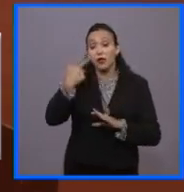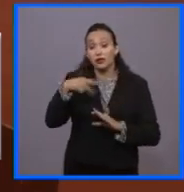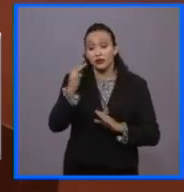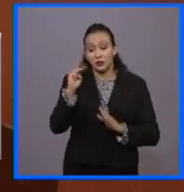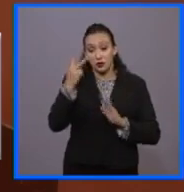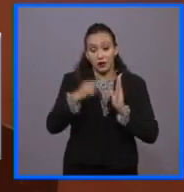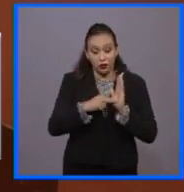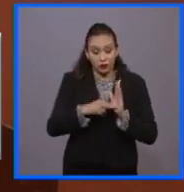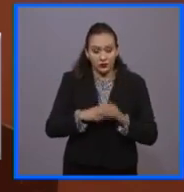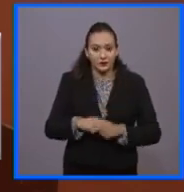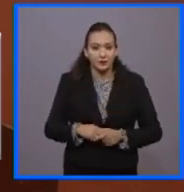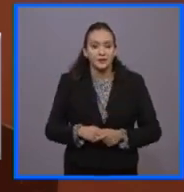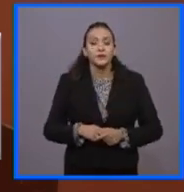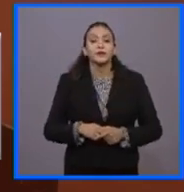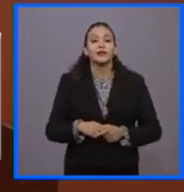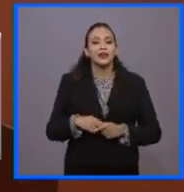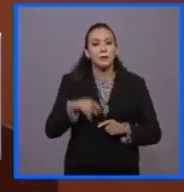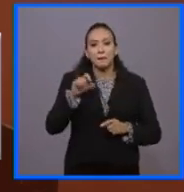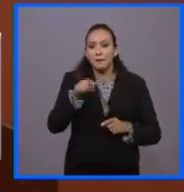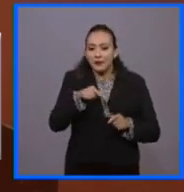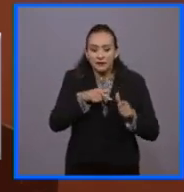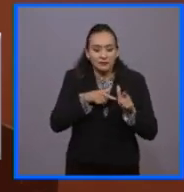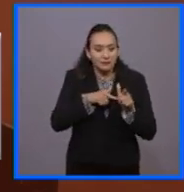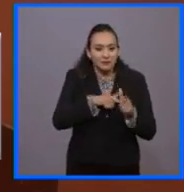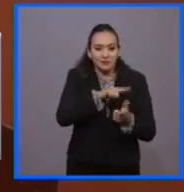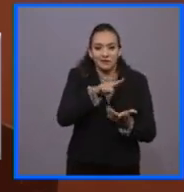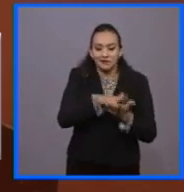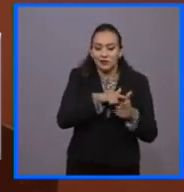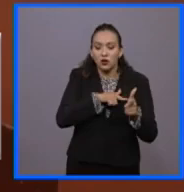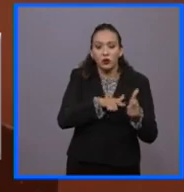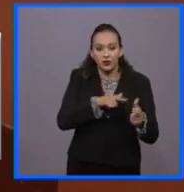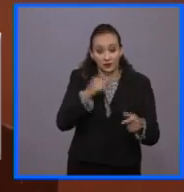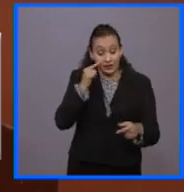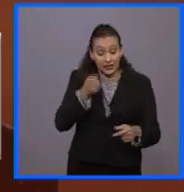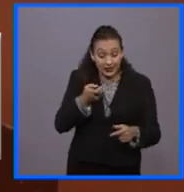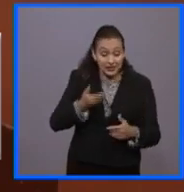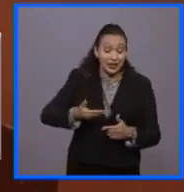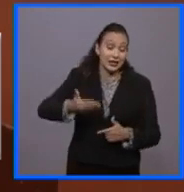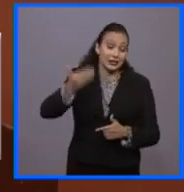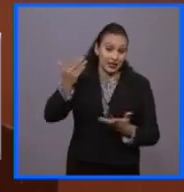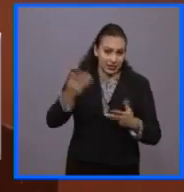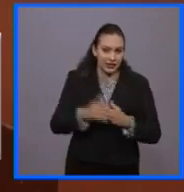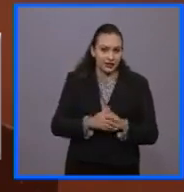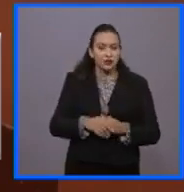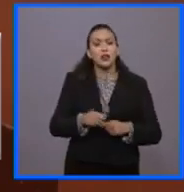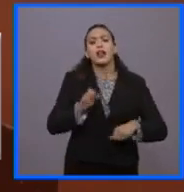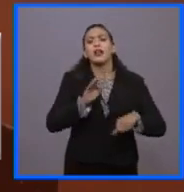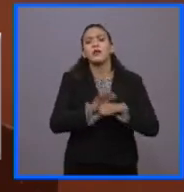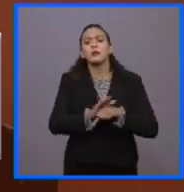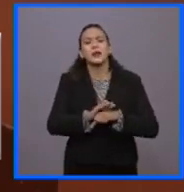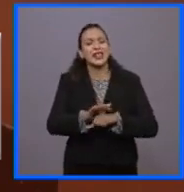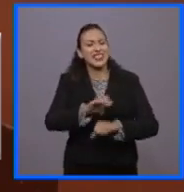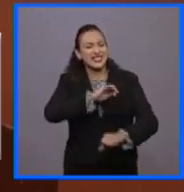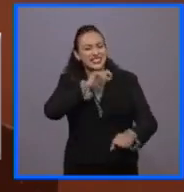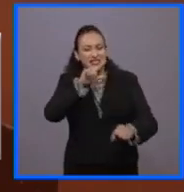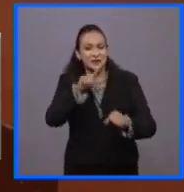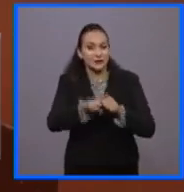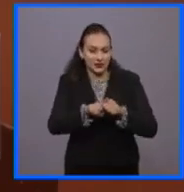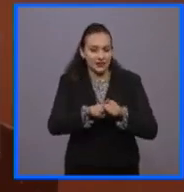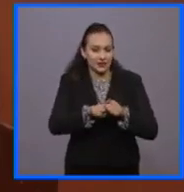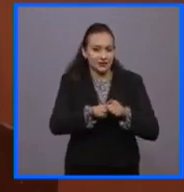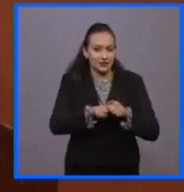mismo escrutinio, toda vez que fue diseñada al amparo de objetivos específicos